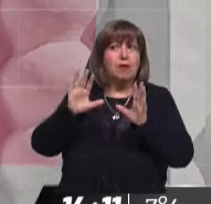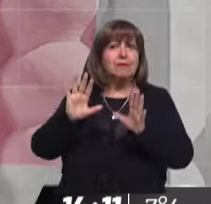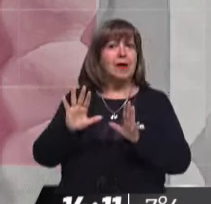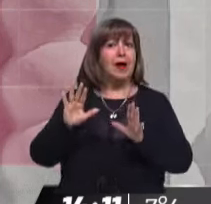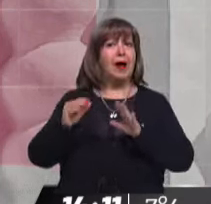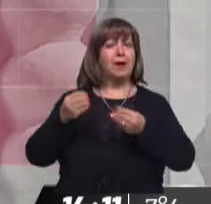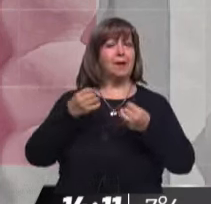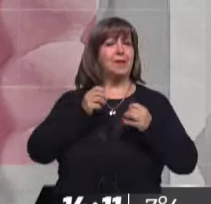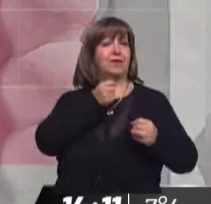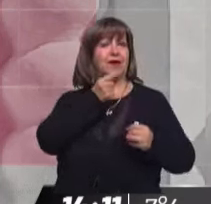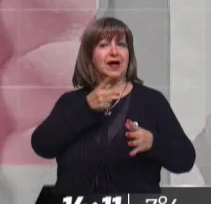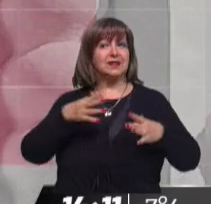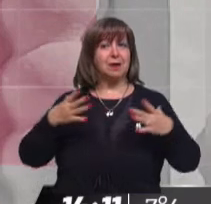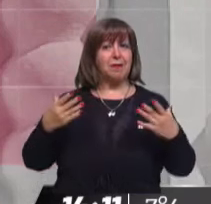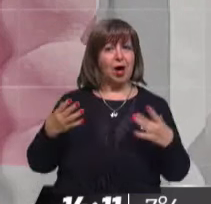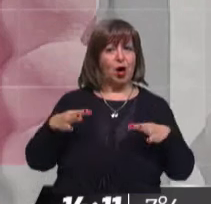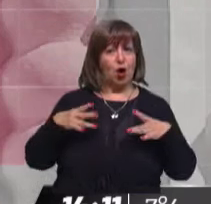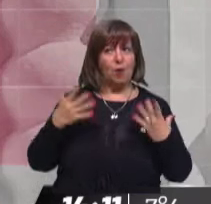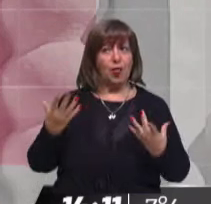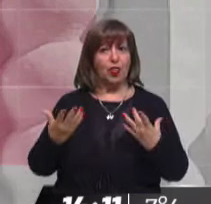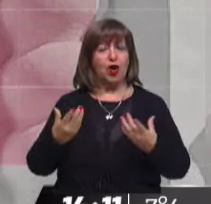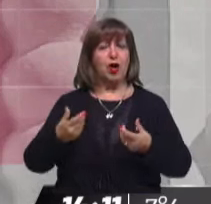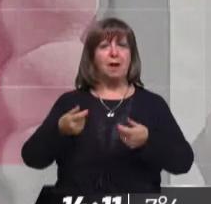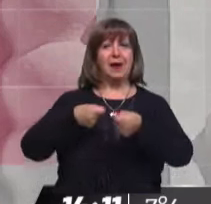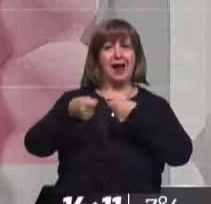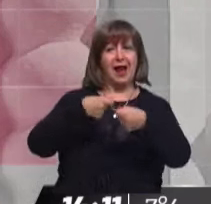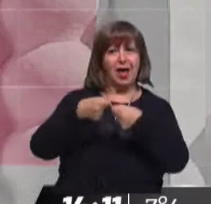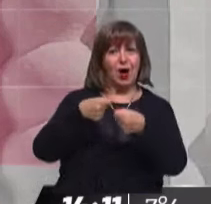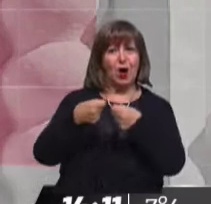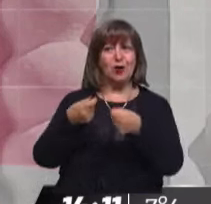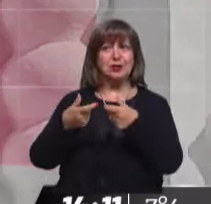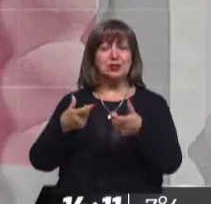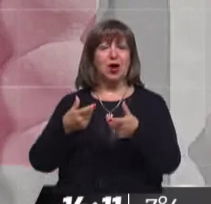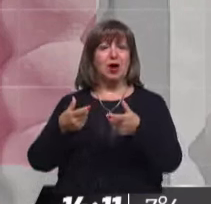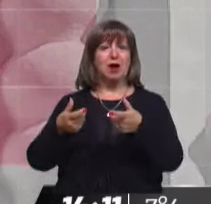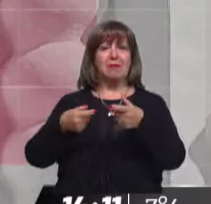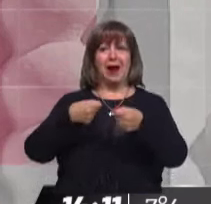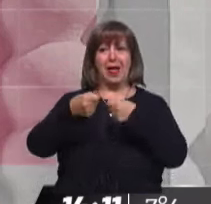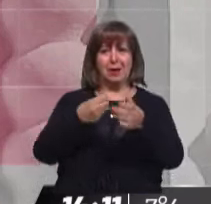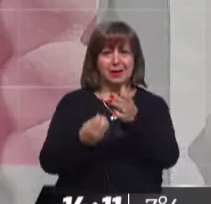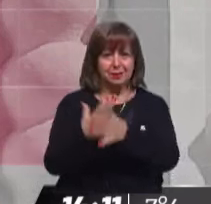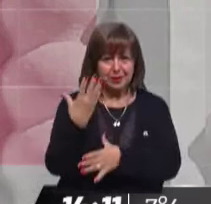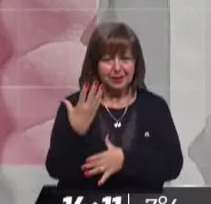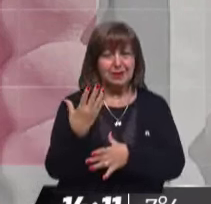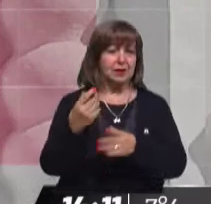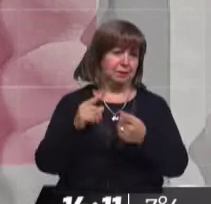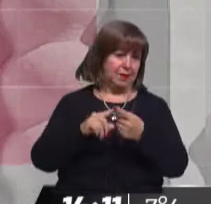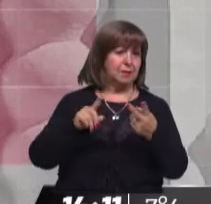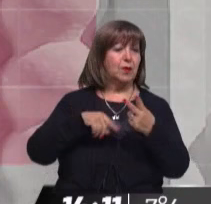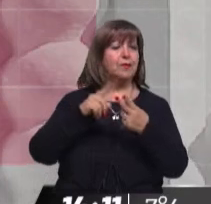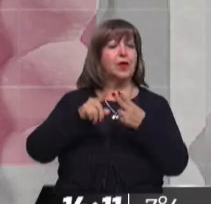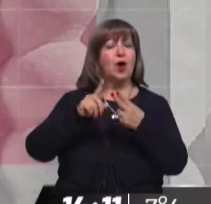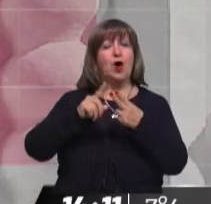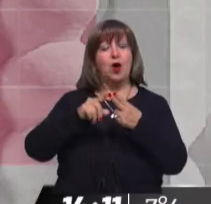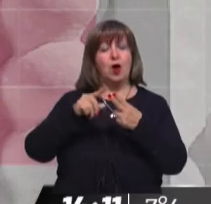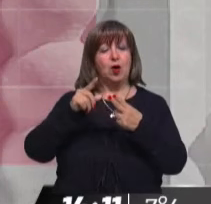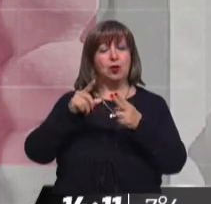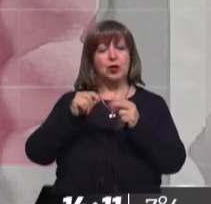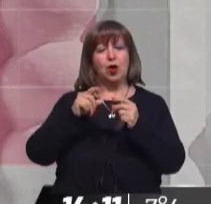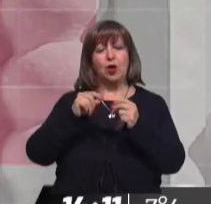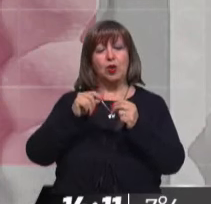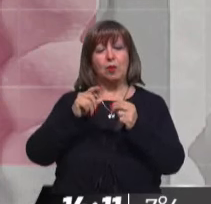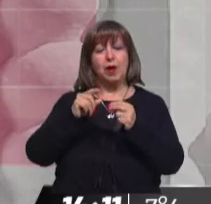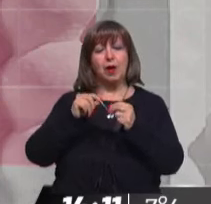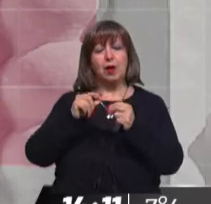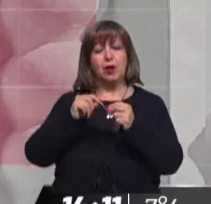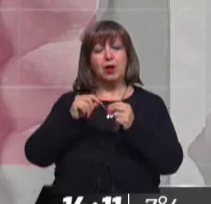que sea más simple realizar negocios, conformar una empresa, etcétera, etcétera, ¿sí? Pero además esa reforma tributaria